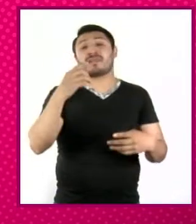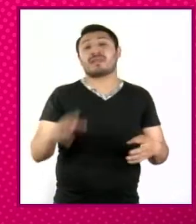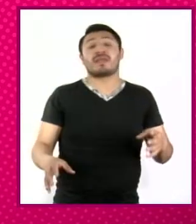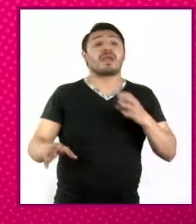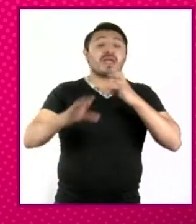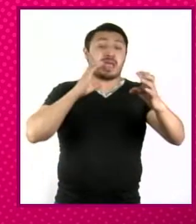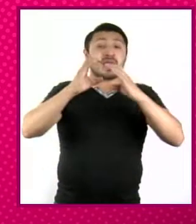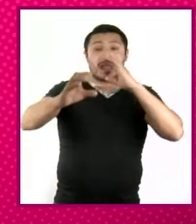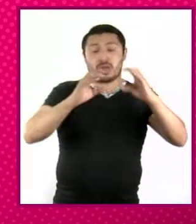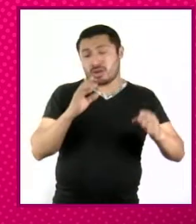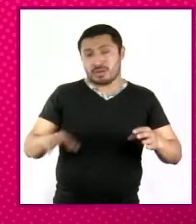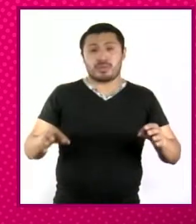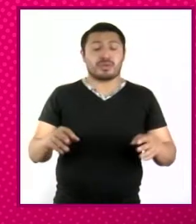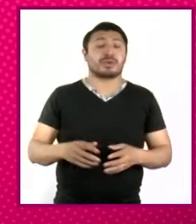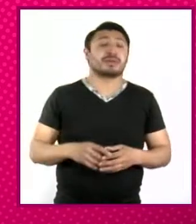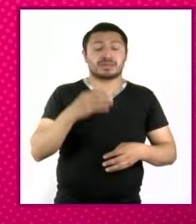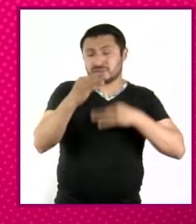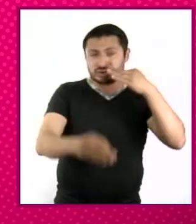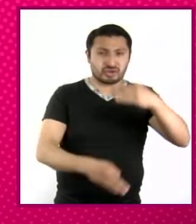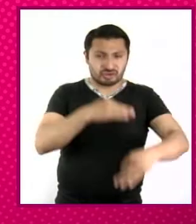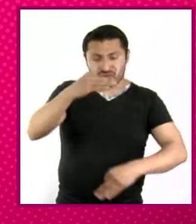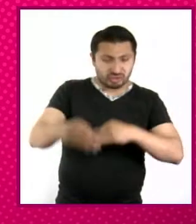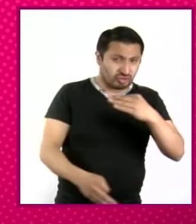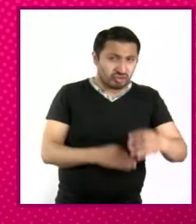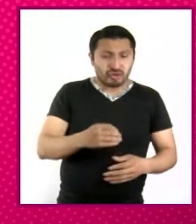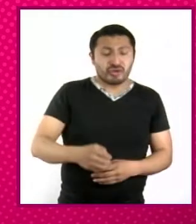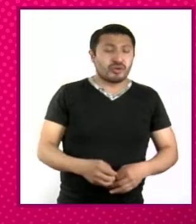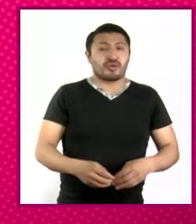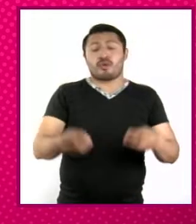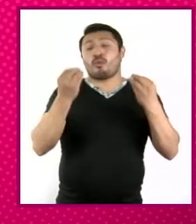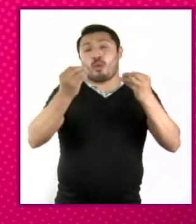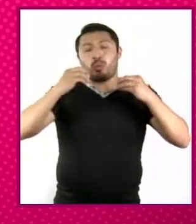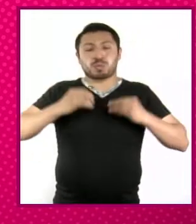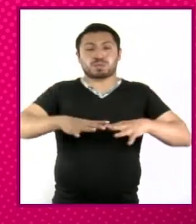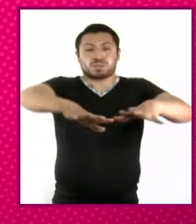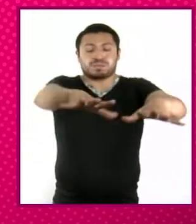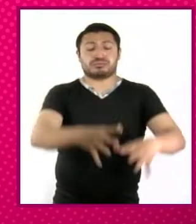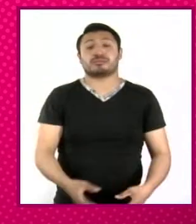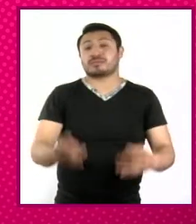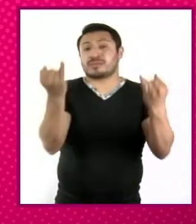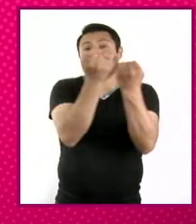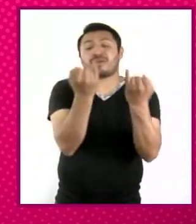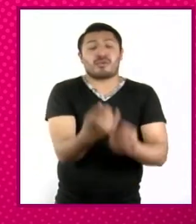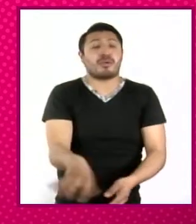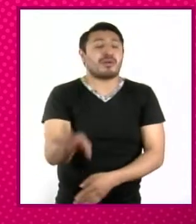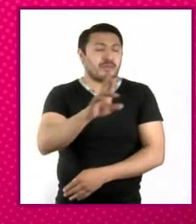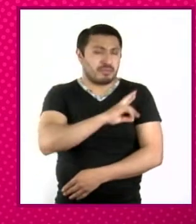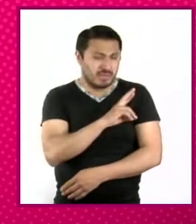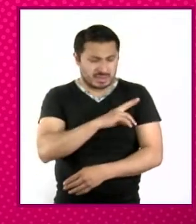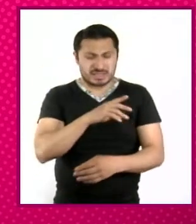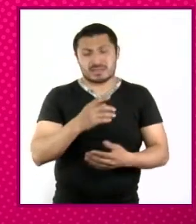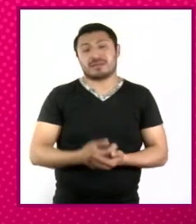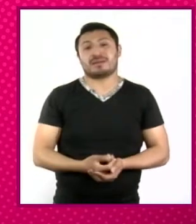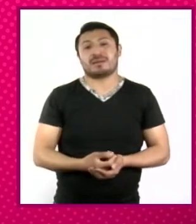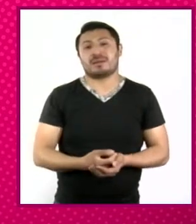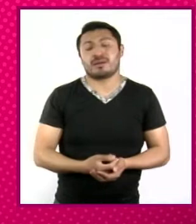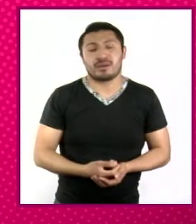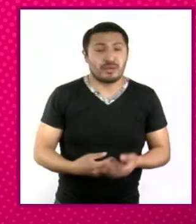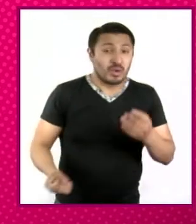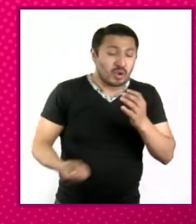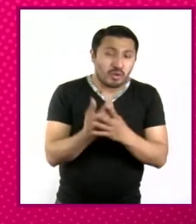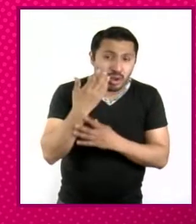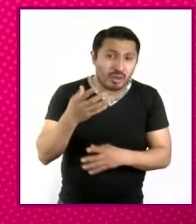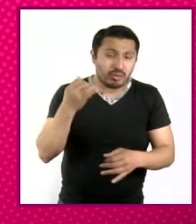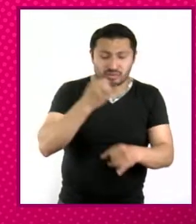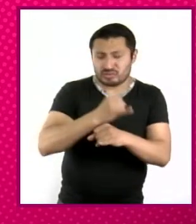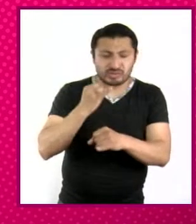de comunicación, no solamente los medios de comunicación masiva, sino los medios también más nuevos, como